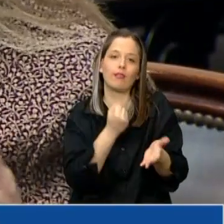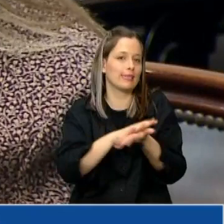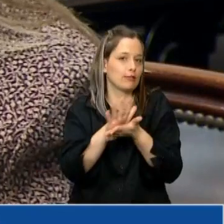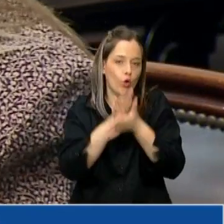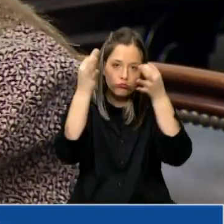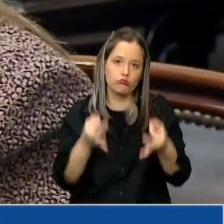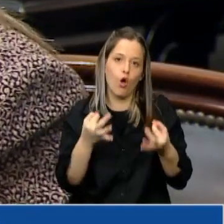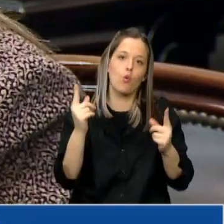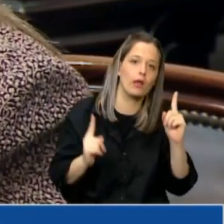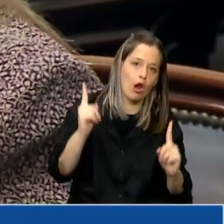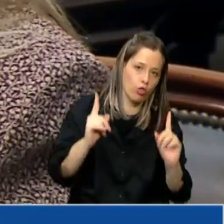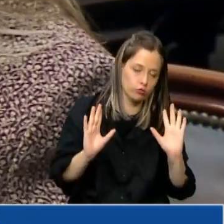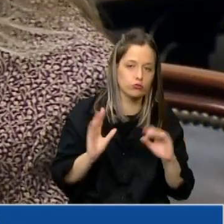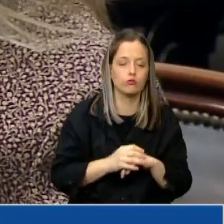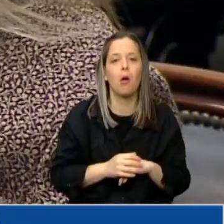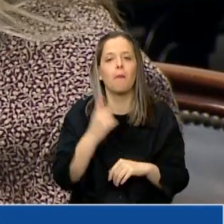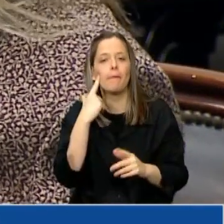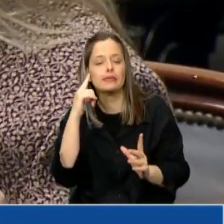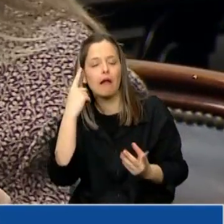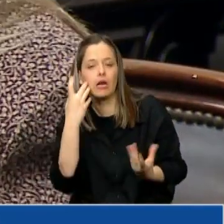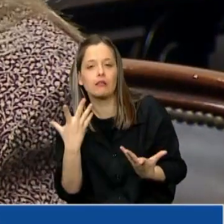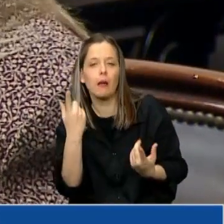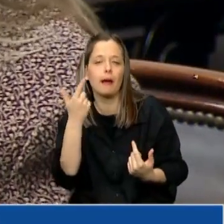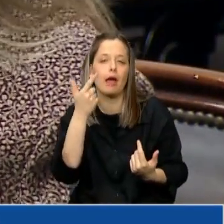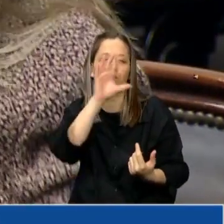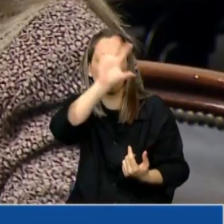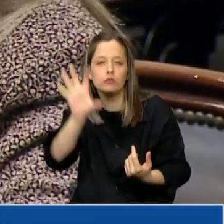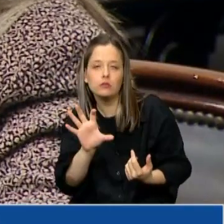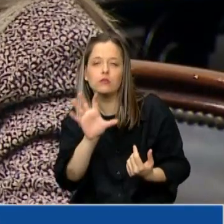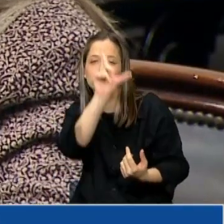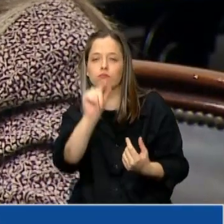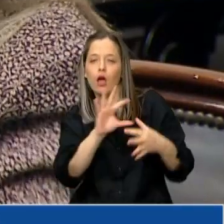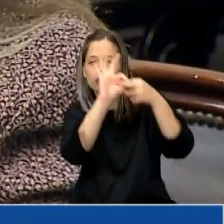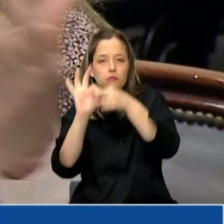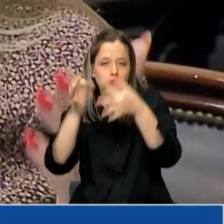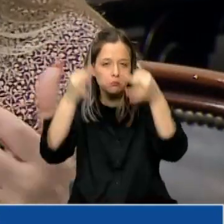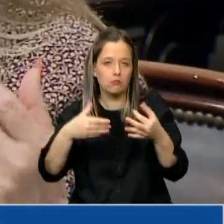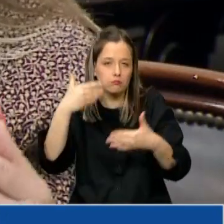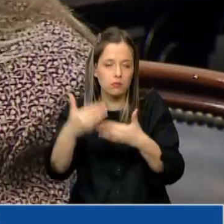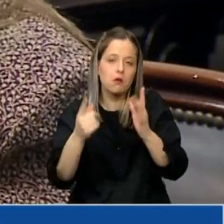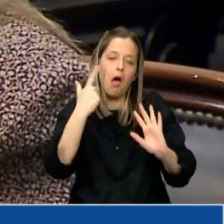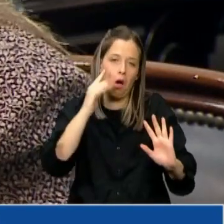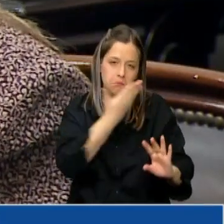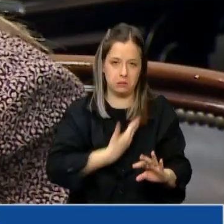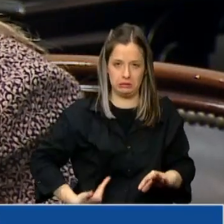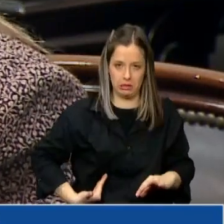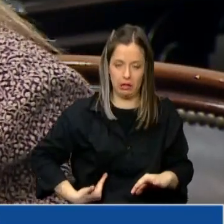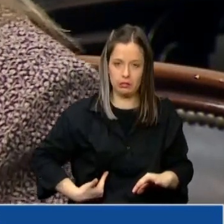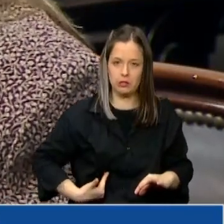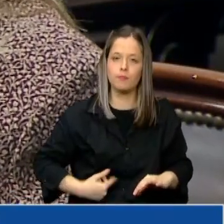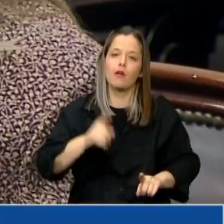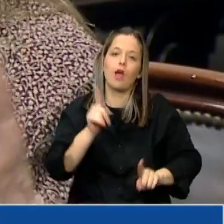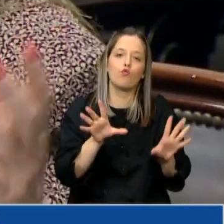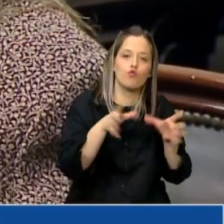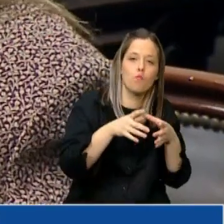la oportunidad, mérito y conveniencia, mire, presidente, si alguno de los bandos que están en pugna